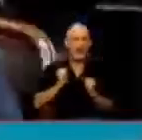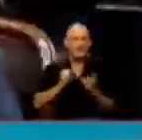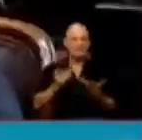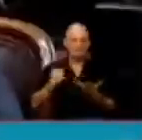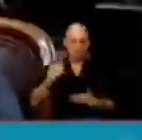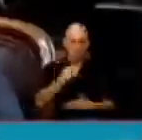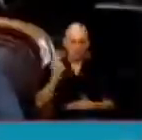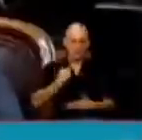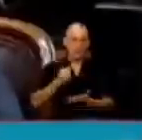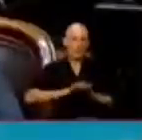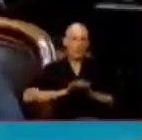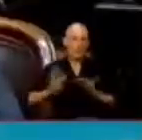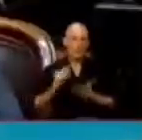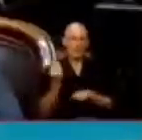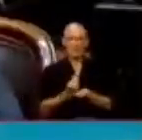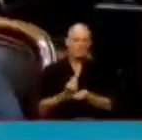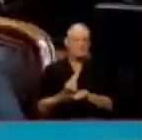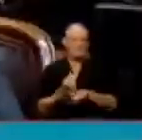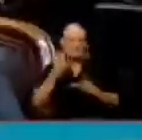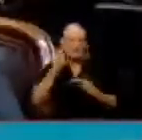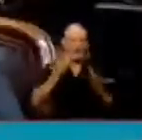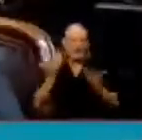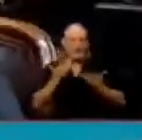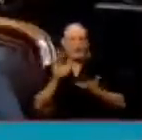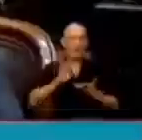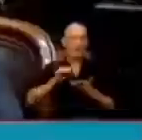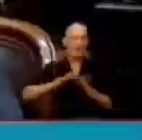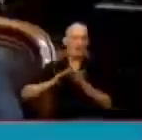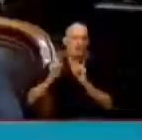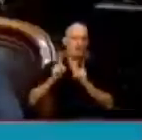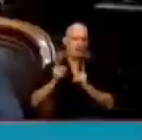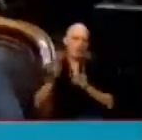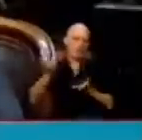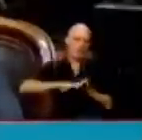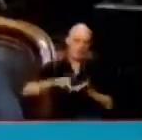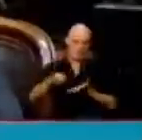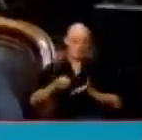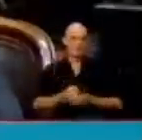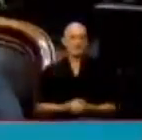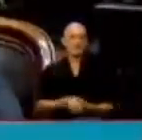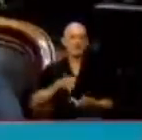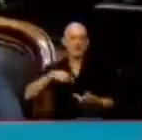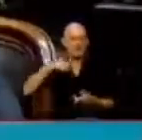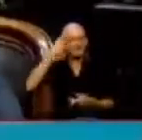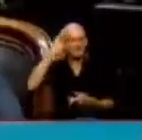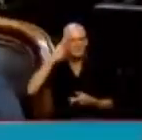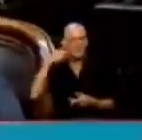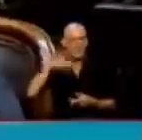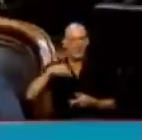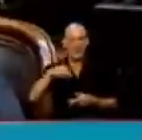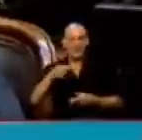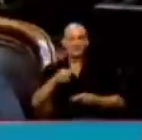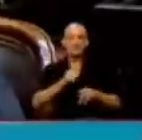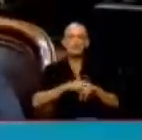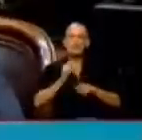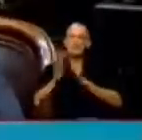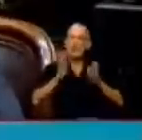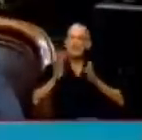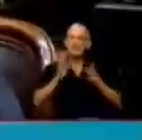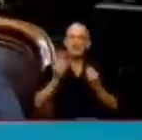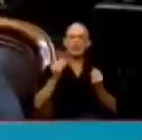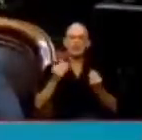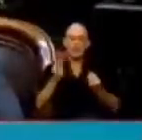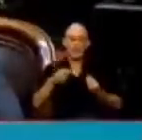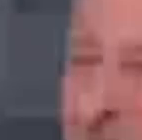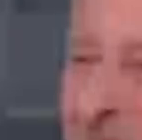hicieron el bien del país. Ahora usted, perdóname, Maxi, está jubilado, ¿no? En retirada. Sí. Pero con toda esa experiencia...